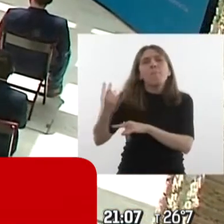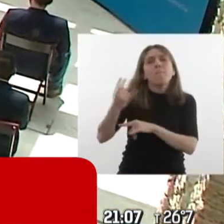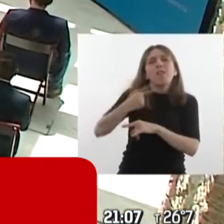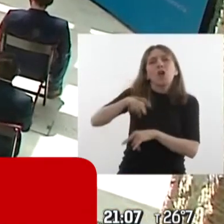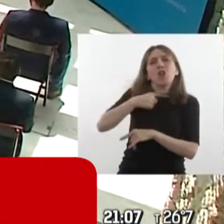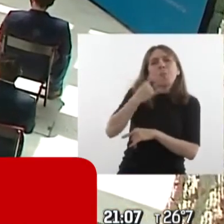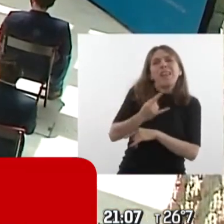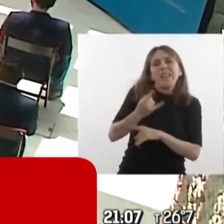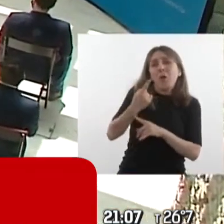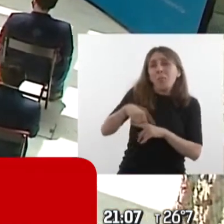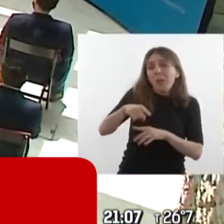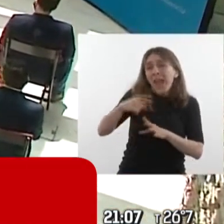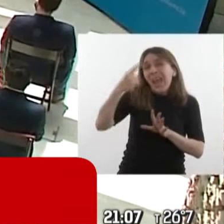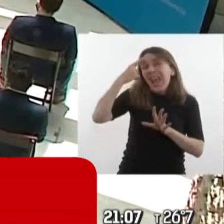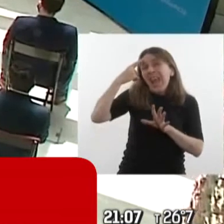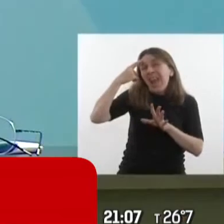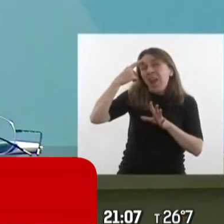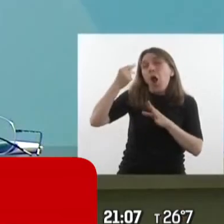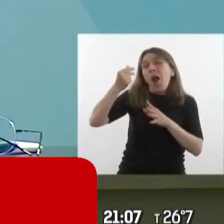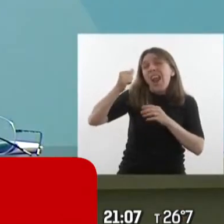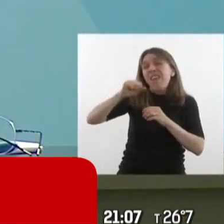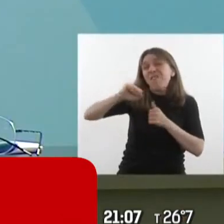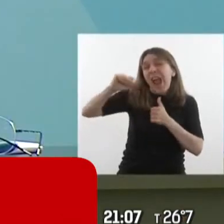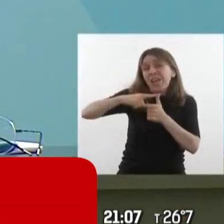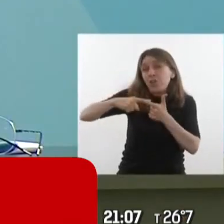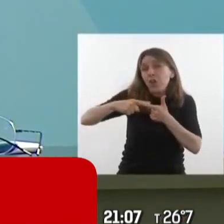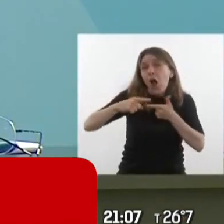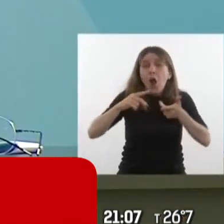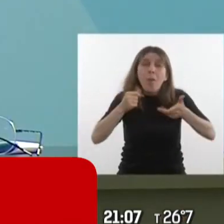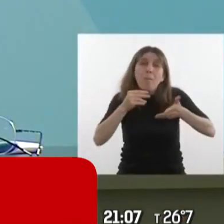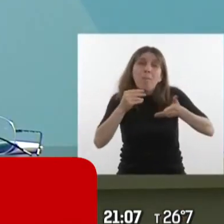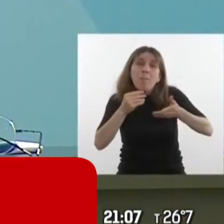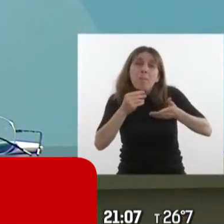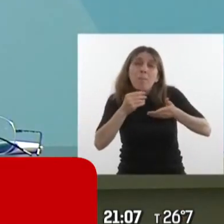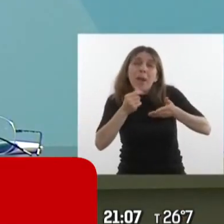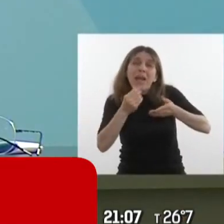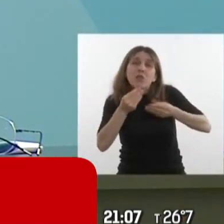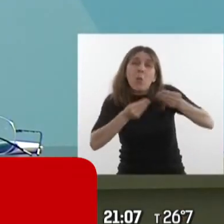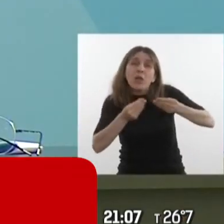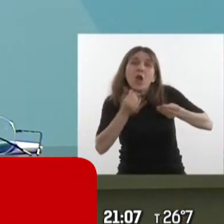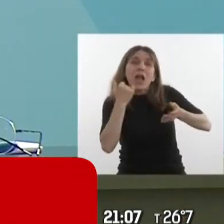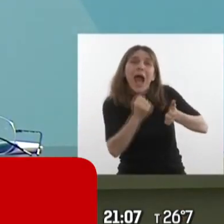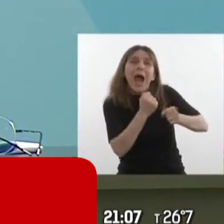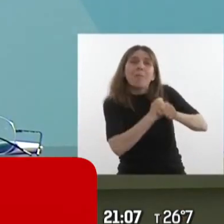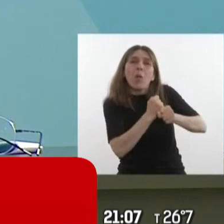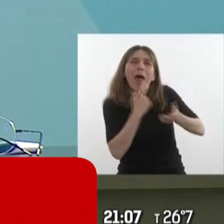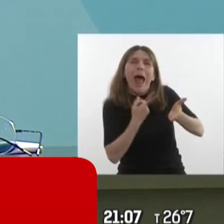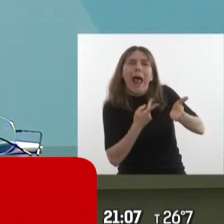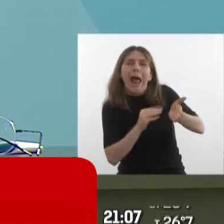hemos cambiado un cálculo de la inflación, nunca cambiamos un presupuesto 7 días después de aprobados,